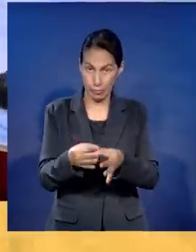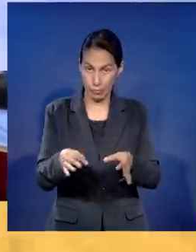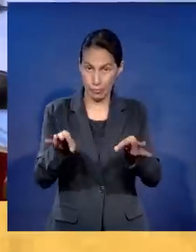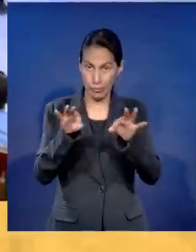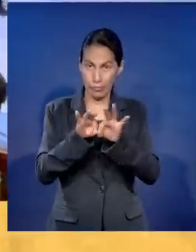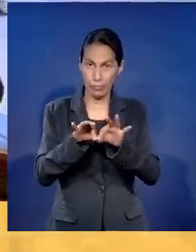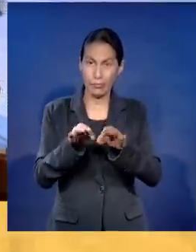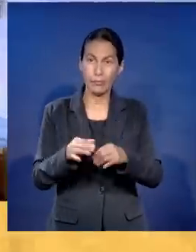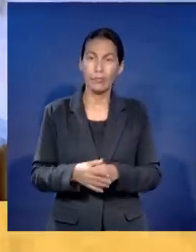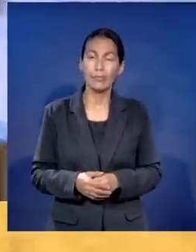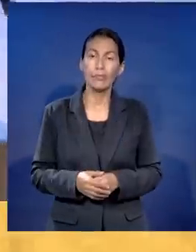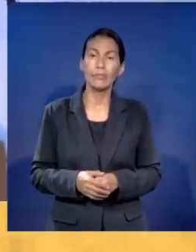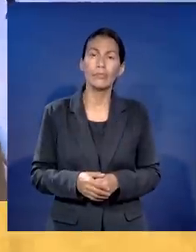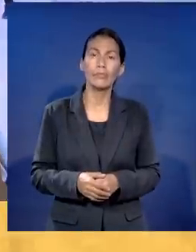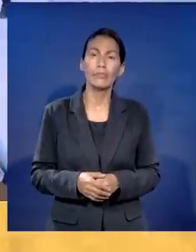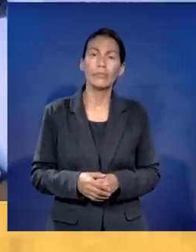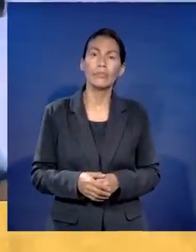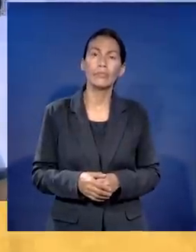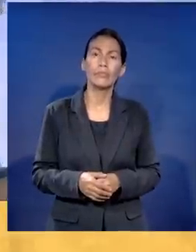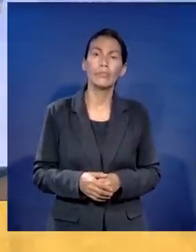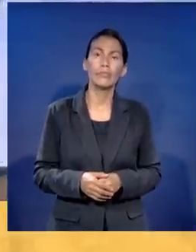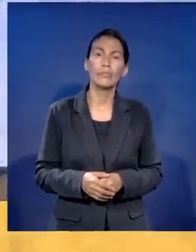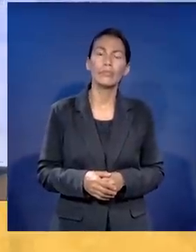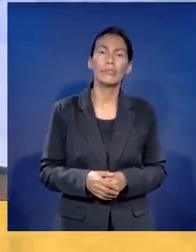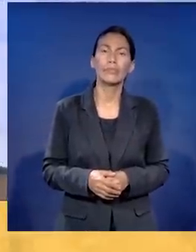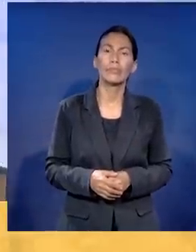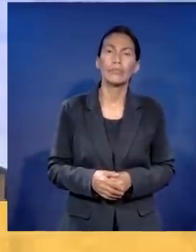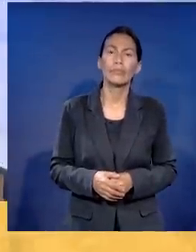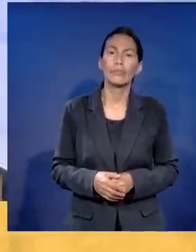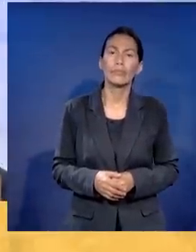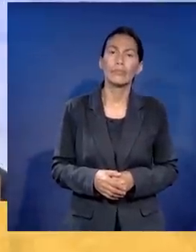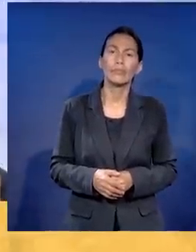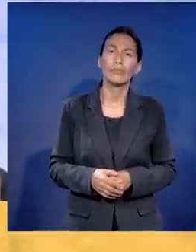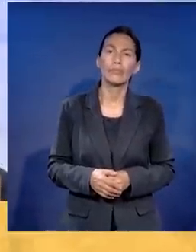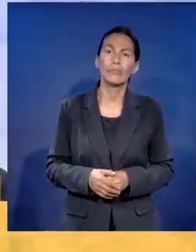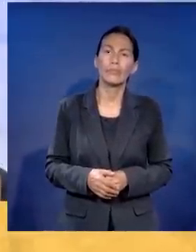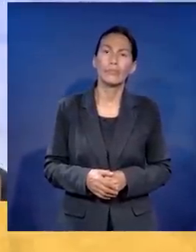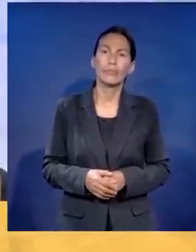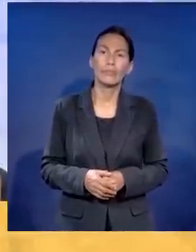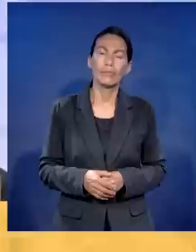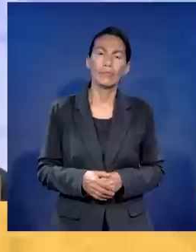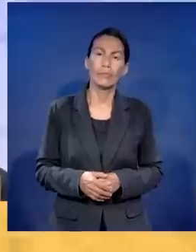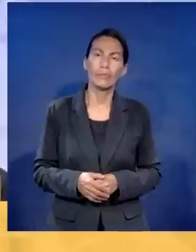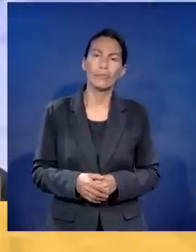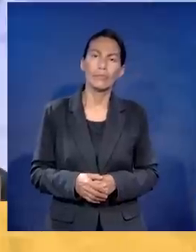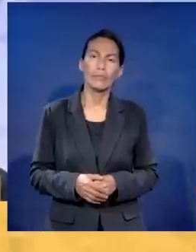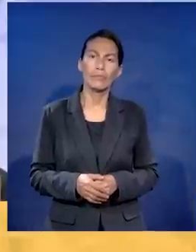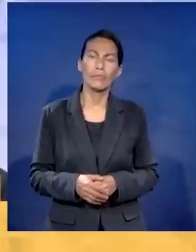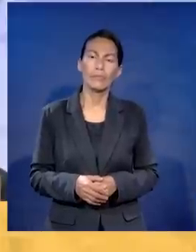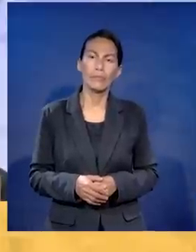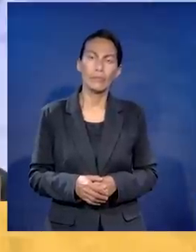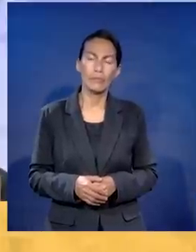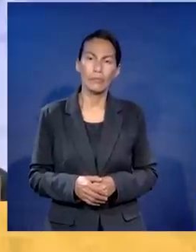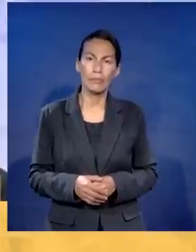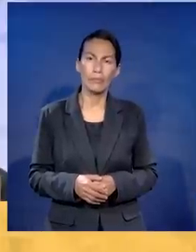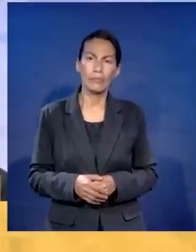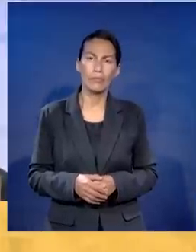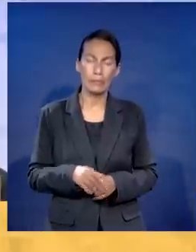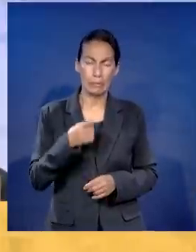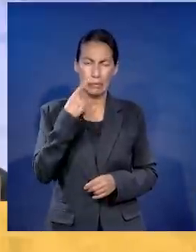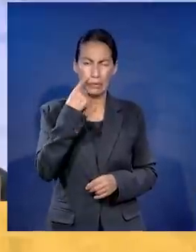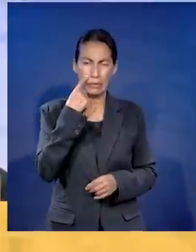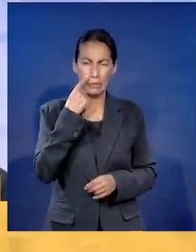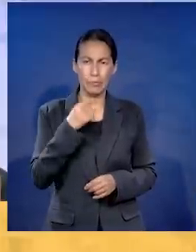Mire qué importante es esto un poquito más para acá pásele aquí y así enfrente de ellos dos